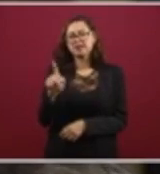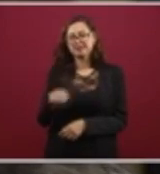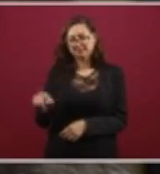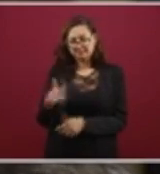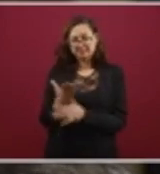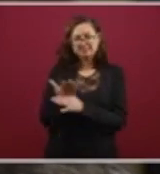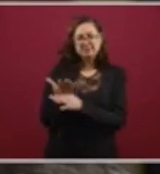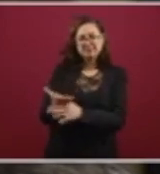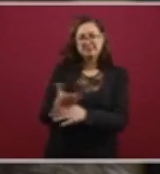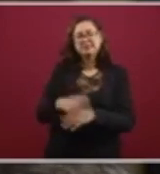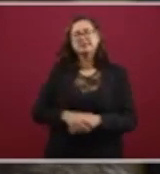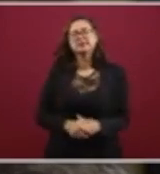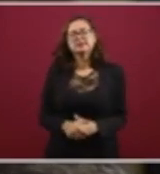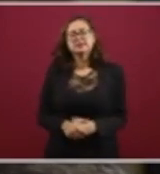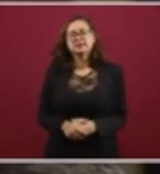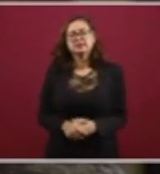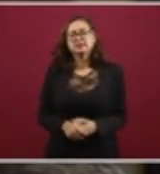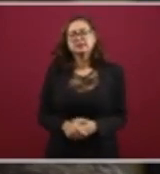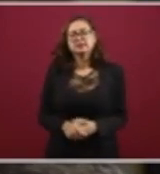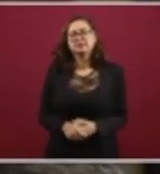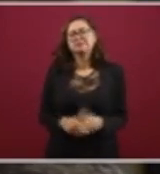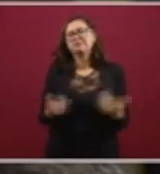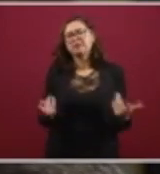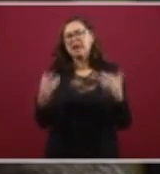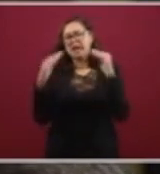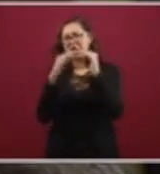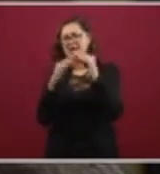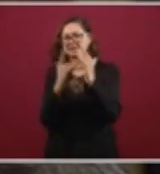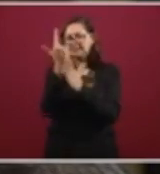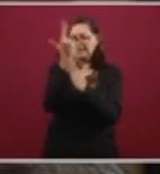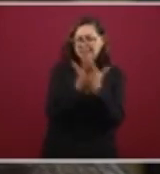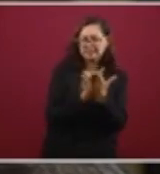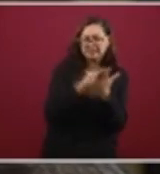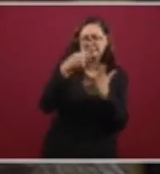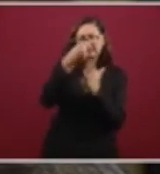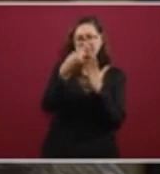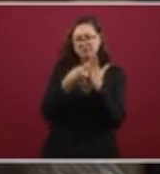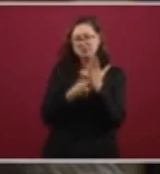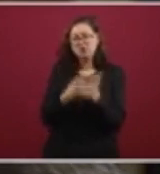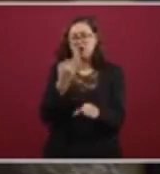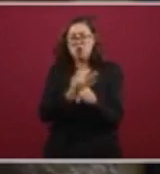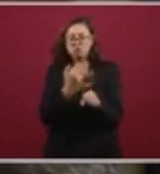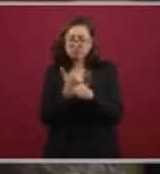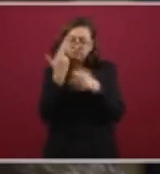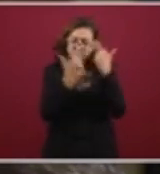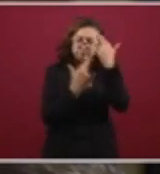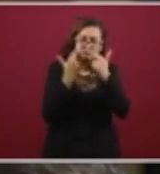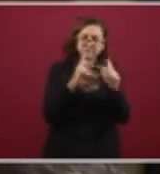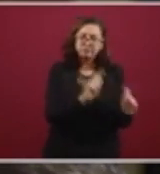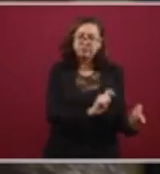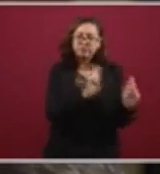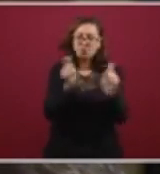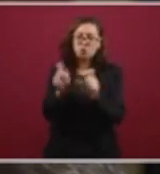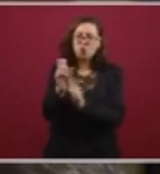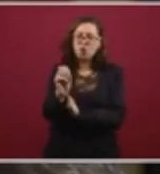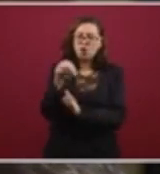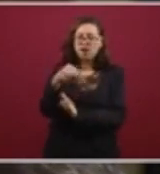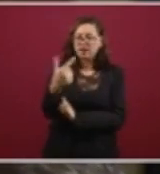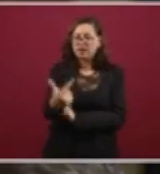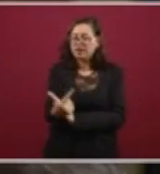nos pudiera dar una lista de las casas o bienes muebles que están en revisión y fueron asignadas a las ONGs,